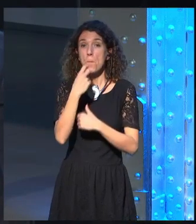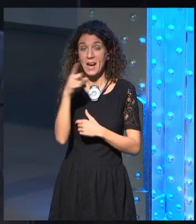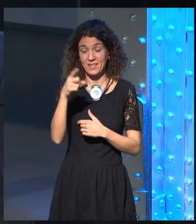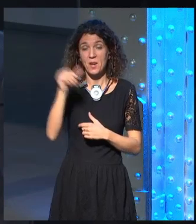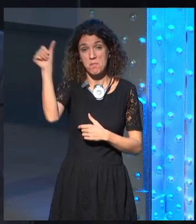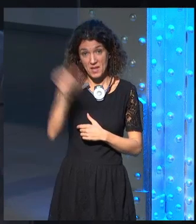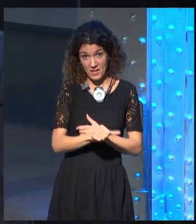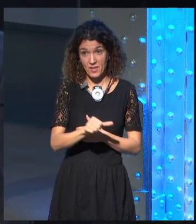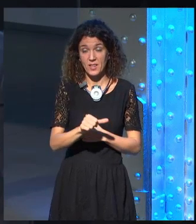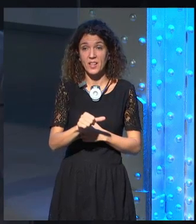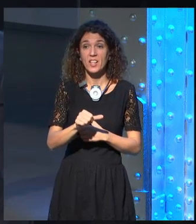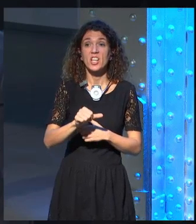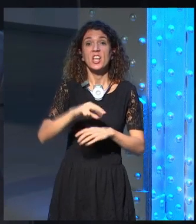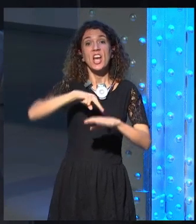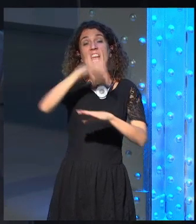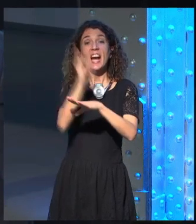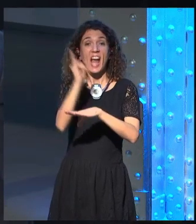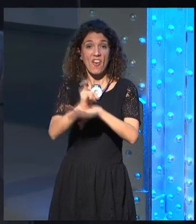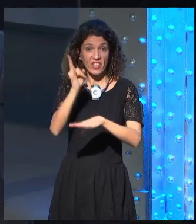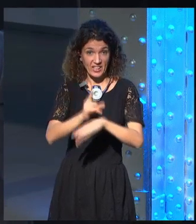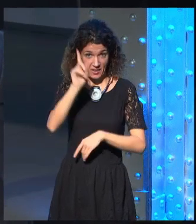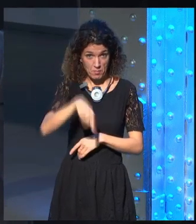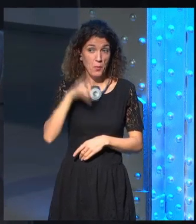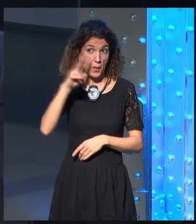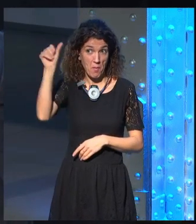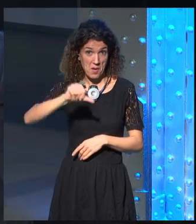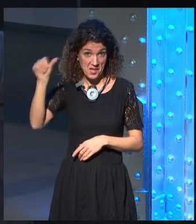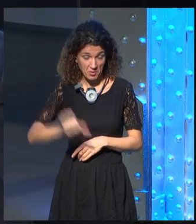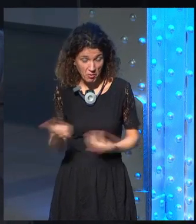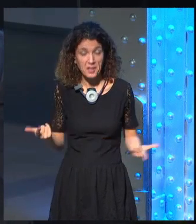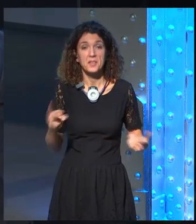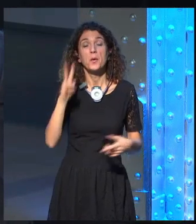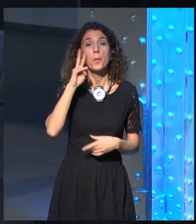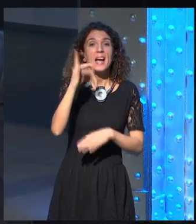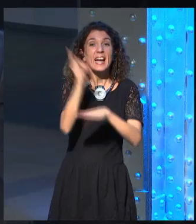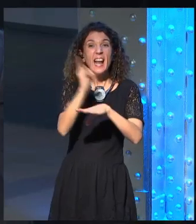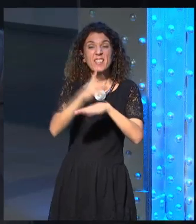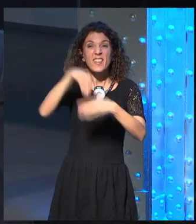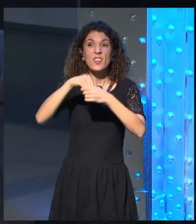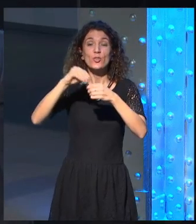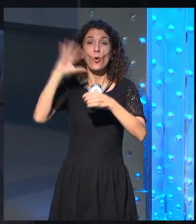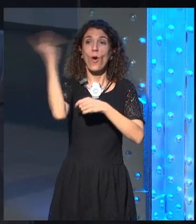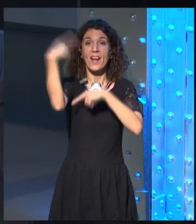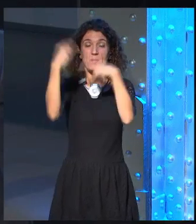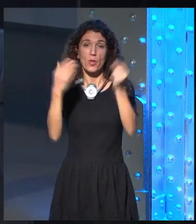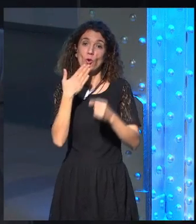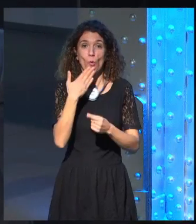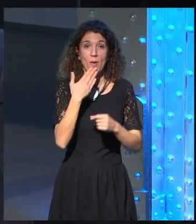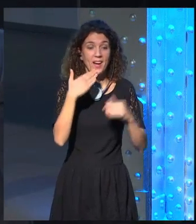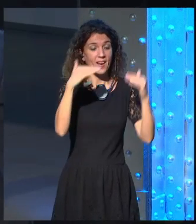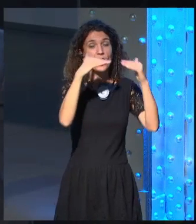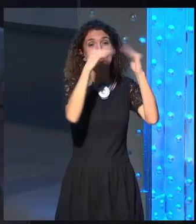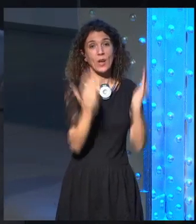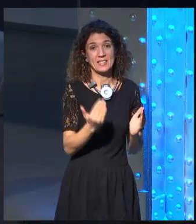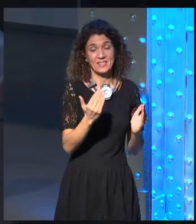la película Gravity. Creo que ver Gravity en el espacio es como ver una película de tu casa